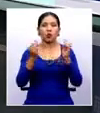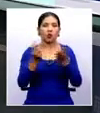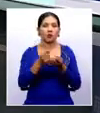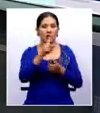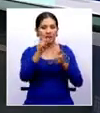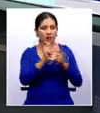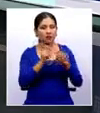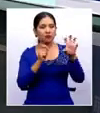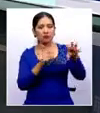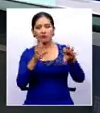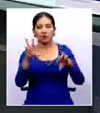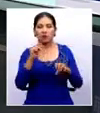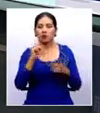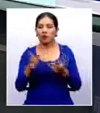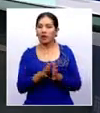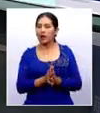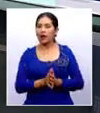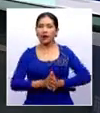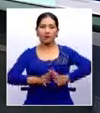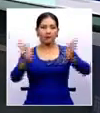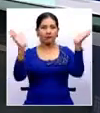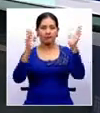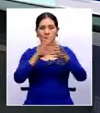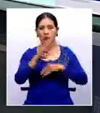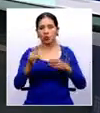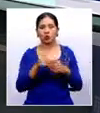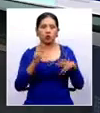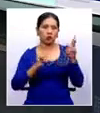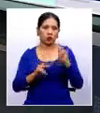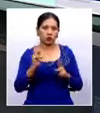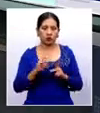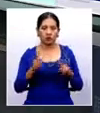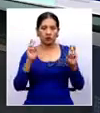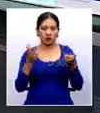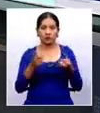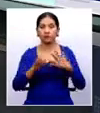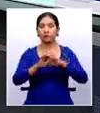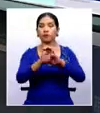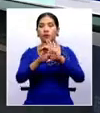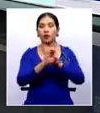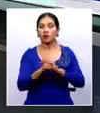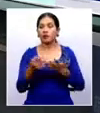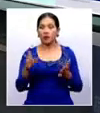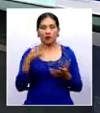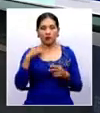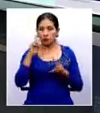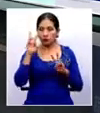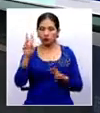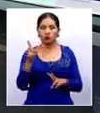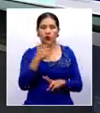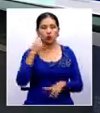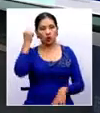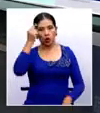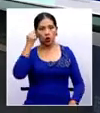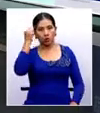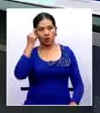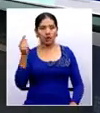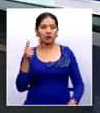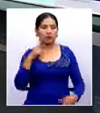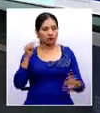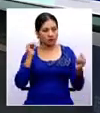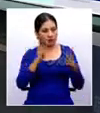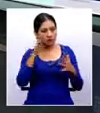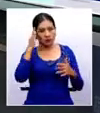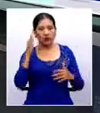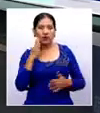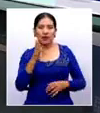específicos, sino con la amplitud de la población. Por ejemplo, hemos visto al gobierno nacional encabezando el diálogo, incluso